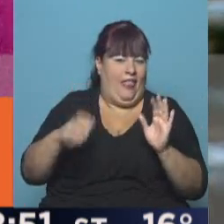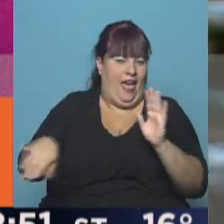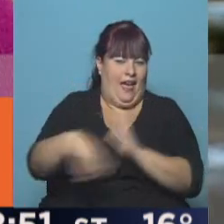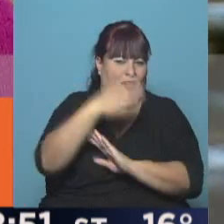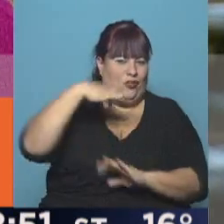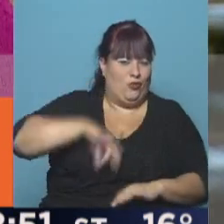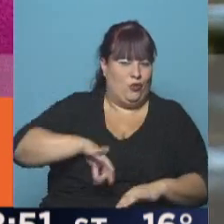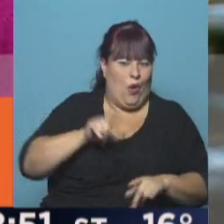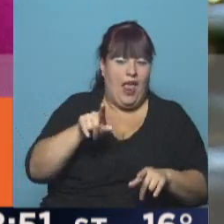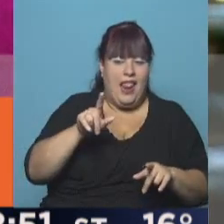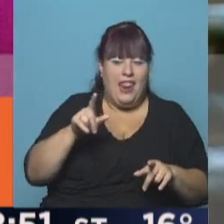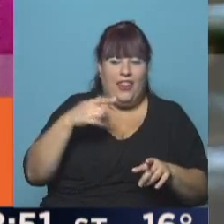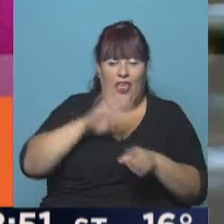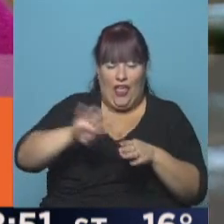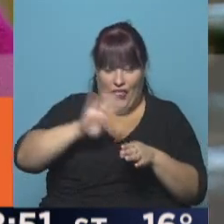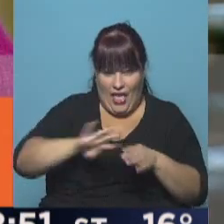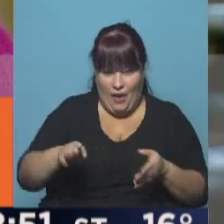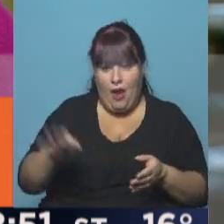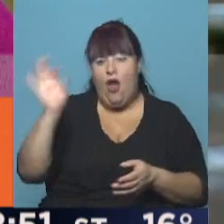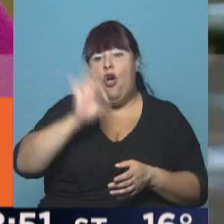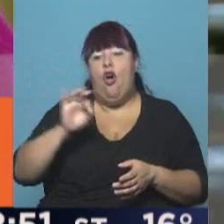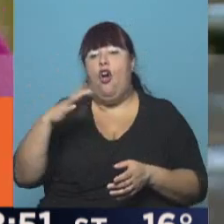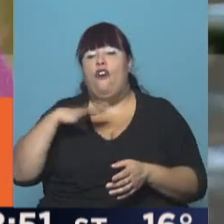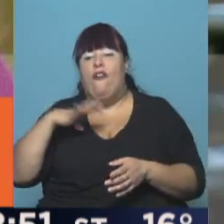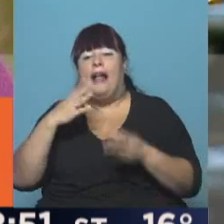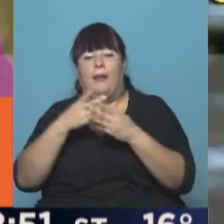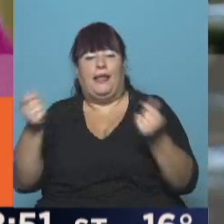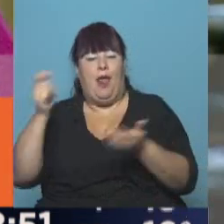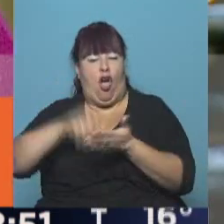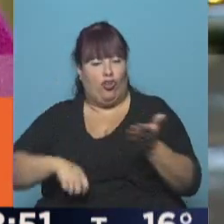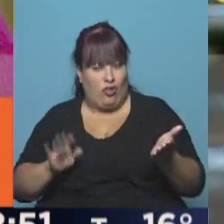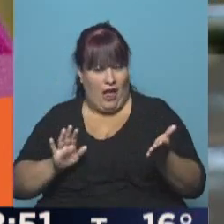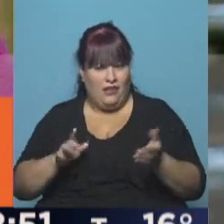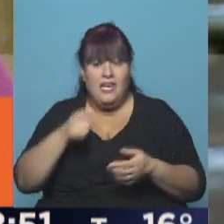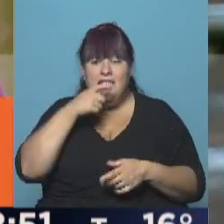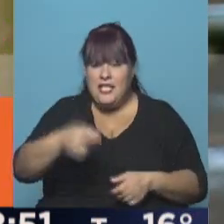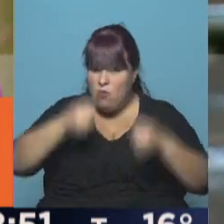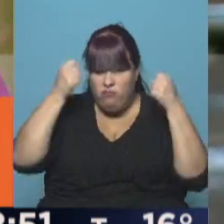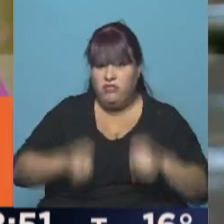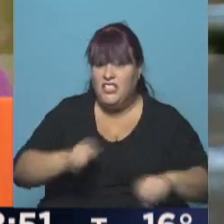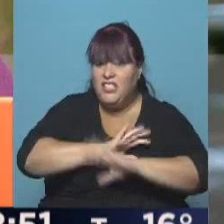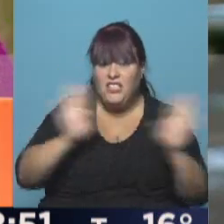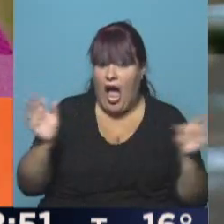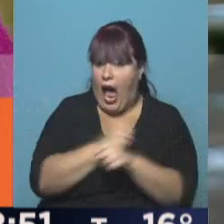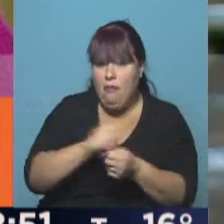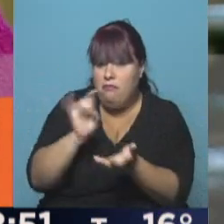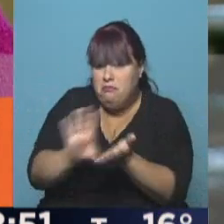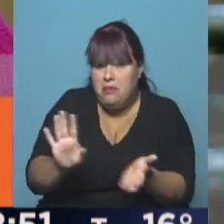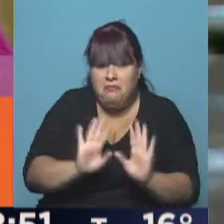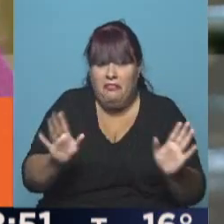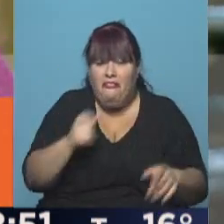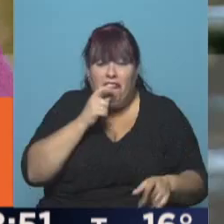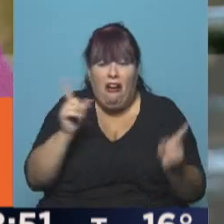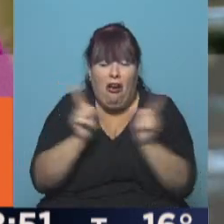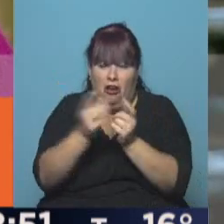los sueldos que les deben o que faltan para terminar su contrato. Si vos tenés la decisión tomada de echarlo, no hay nada más